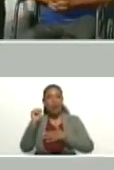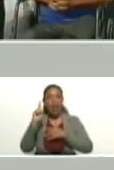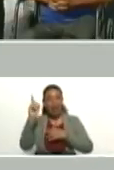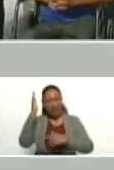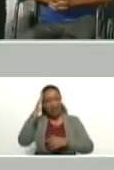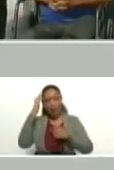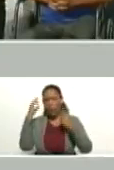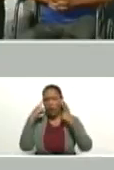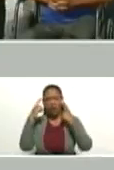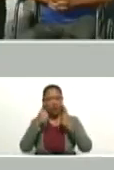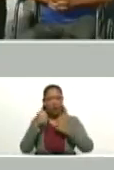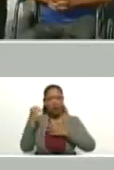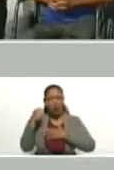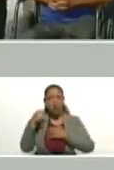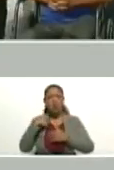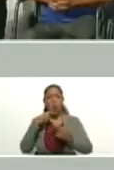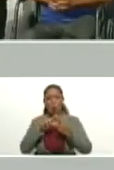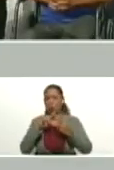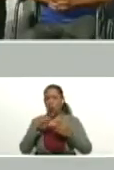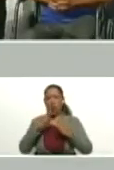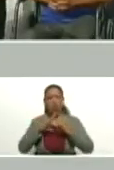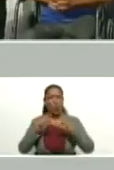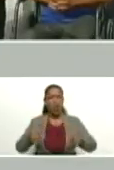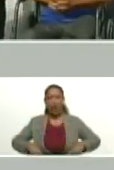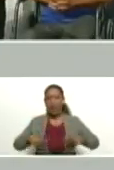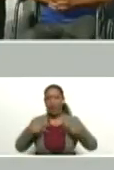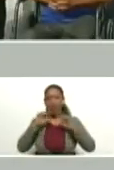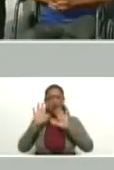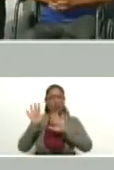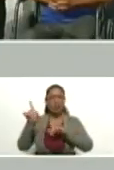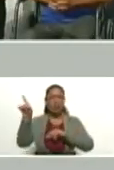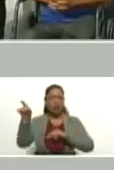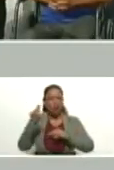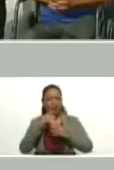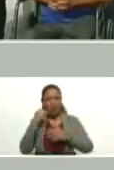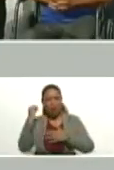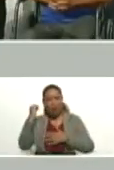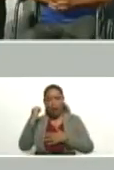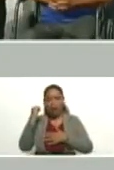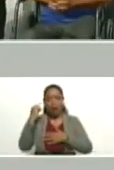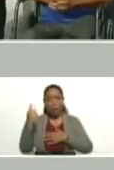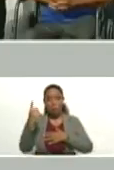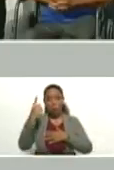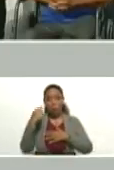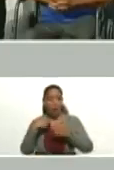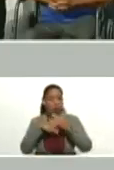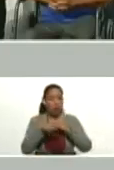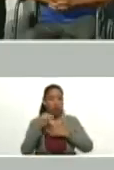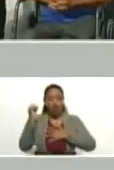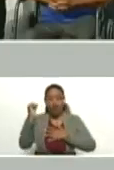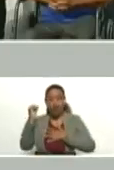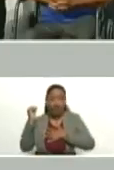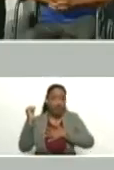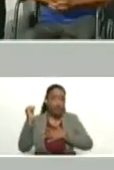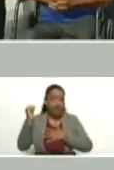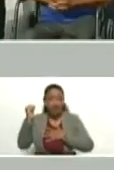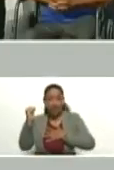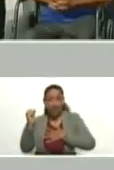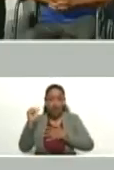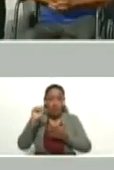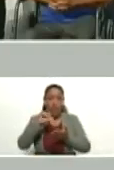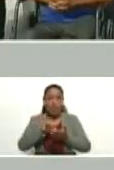bailarín. Lo conozco de toda la vida. Bueno, y allá cuando suena un vallenato, el primero que sale a la plaza, al